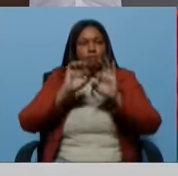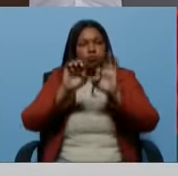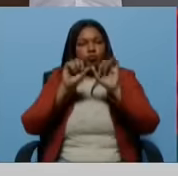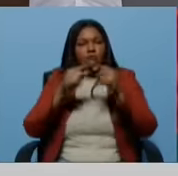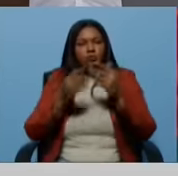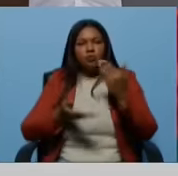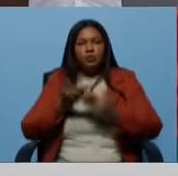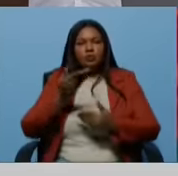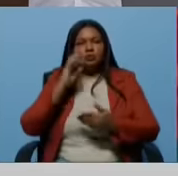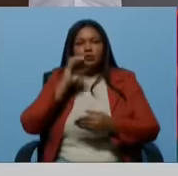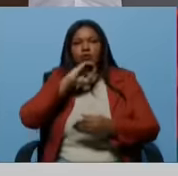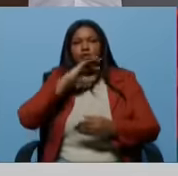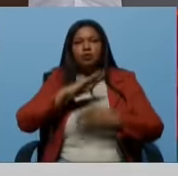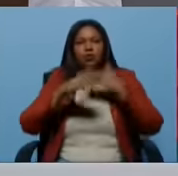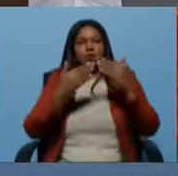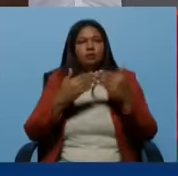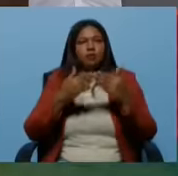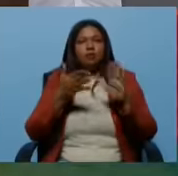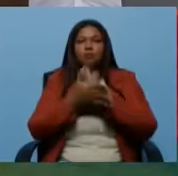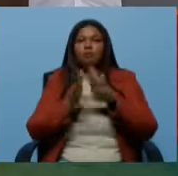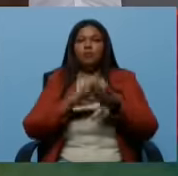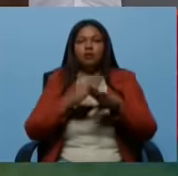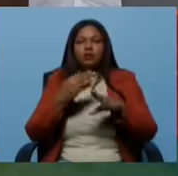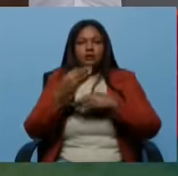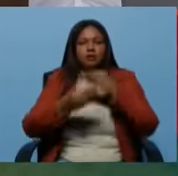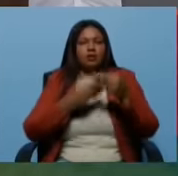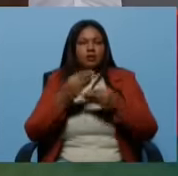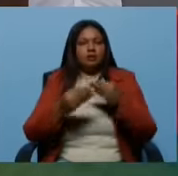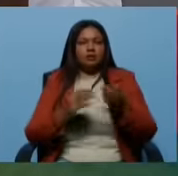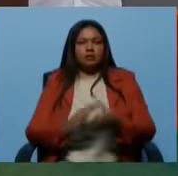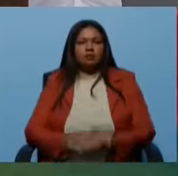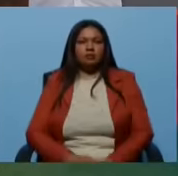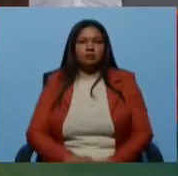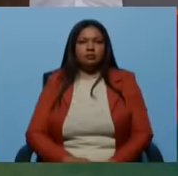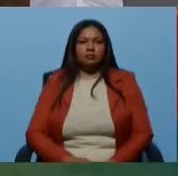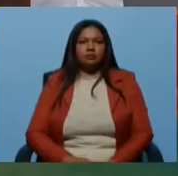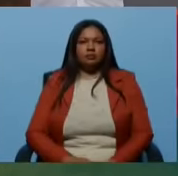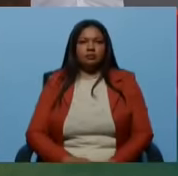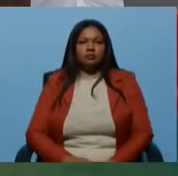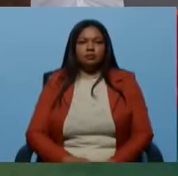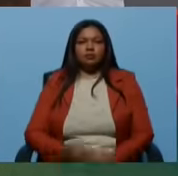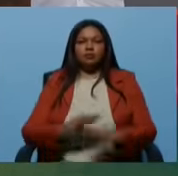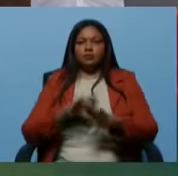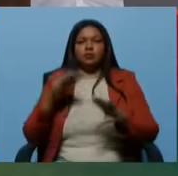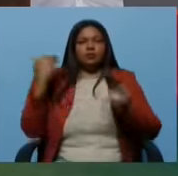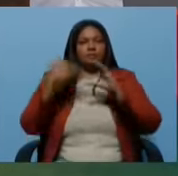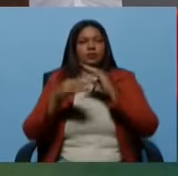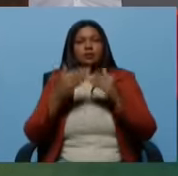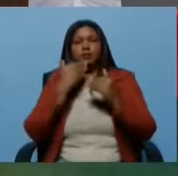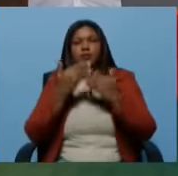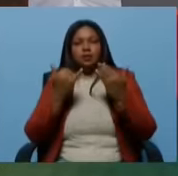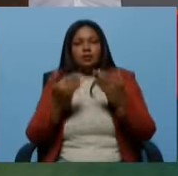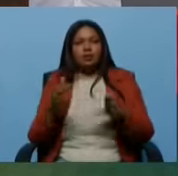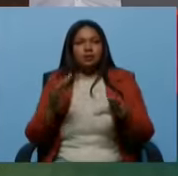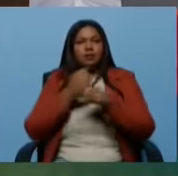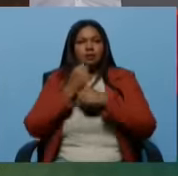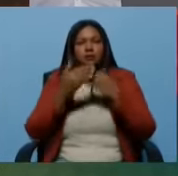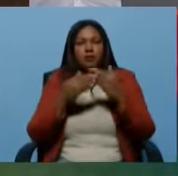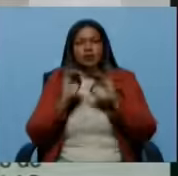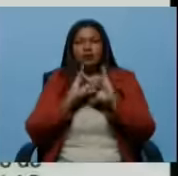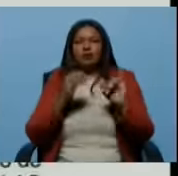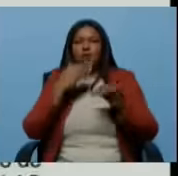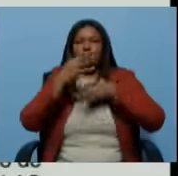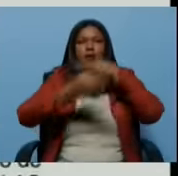Bueno, ya dimos el histórico de por qué se hace y por qué se emite, ¿no?, esta solicitud de aprehensión. Ya dábamos